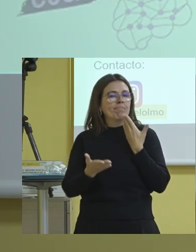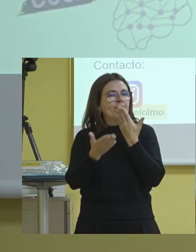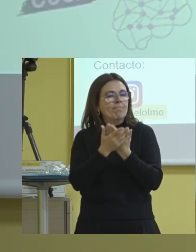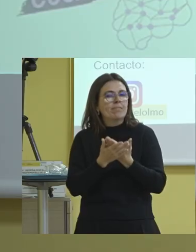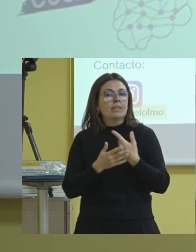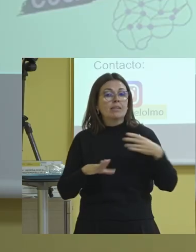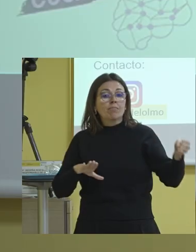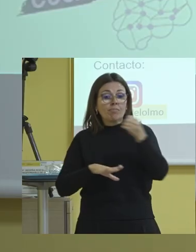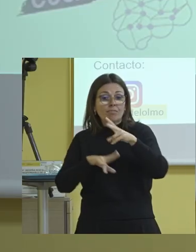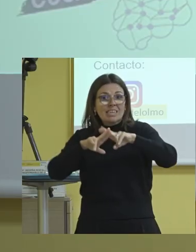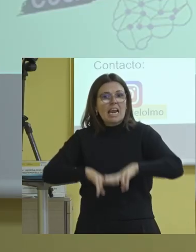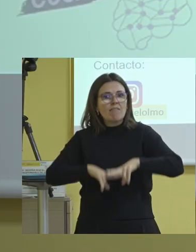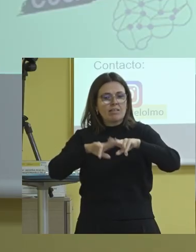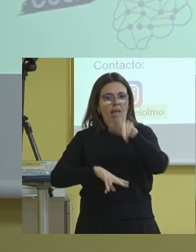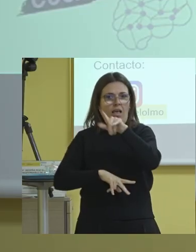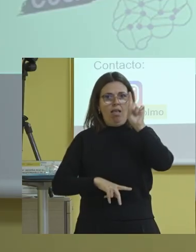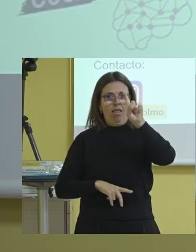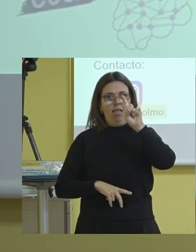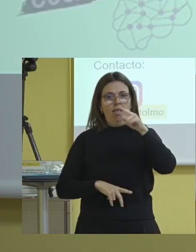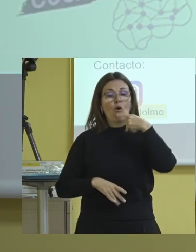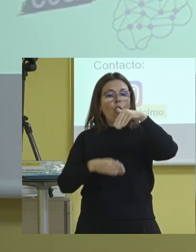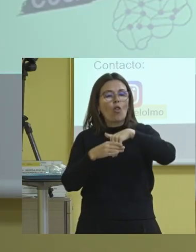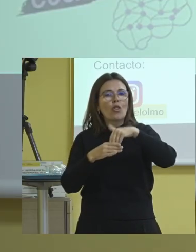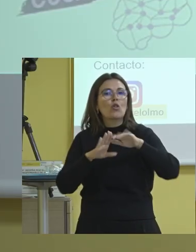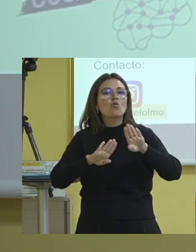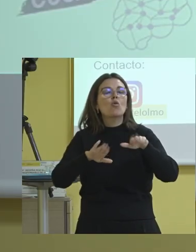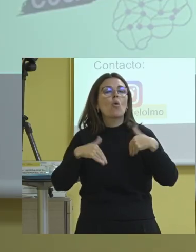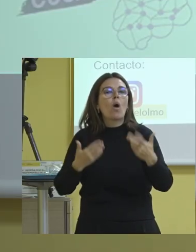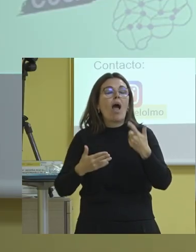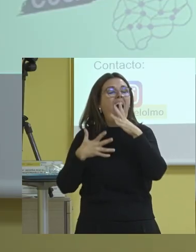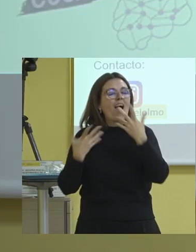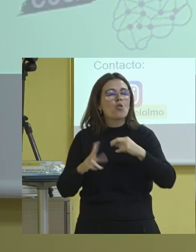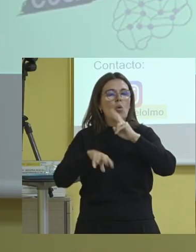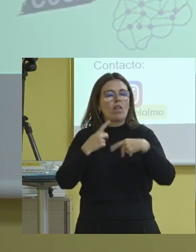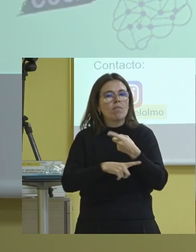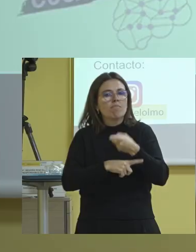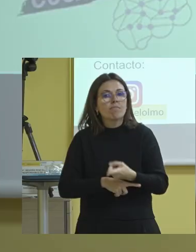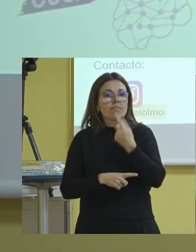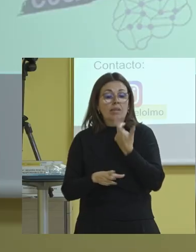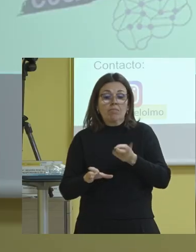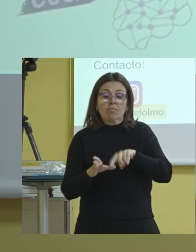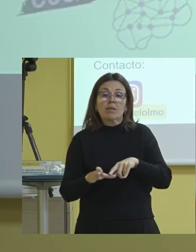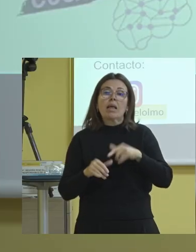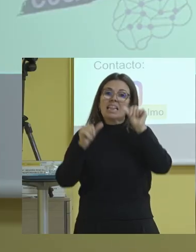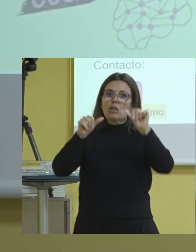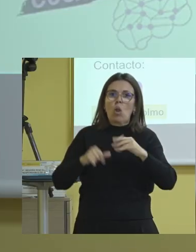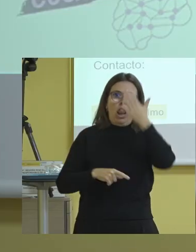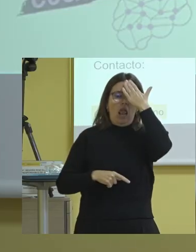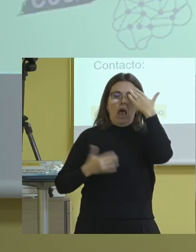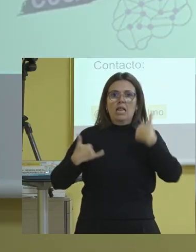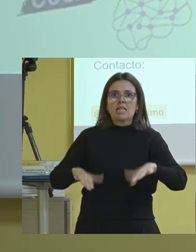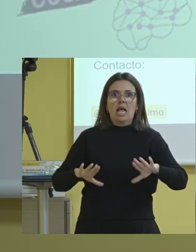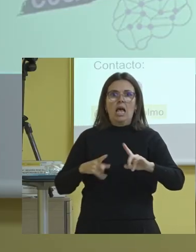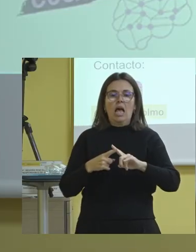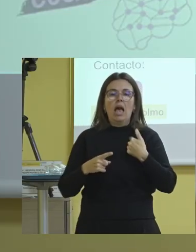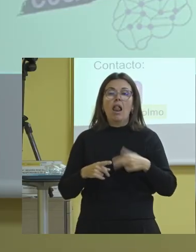bastante a la gente que nos está dando clase. Que se revise los contenidos, que se les obligue a actualizar, que sacar una plaza en la universidad y ser titular no te permite hablar todo